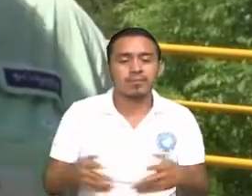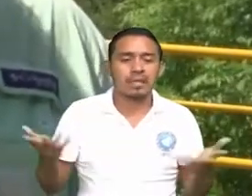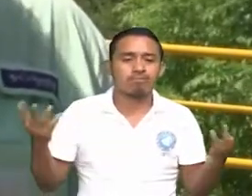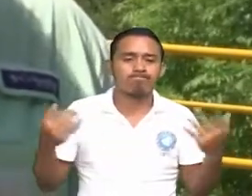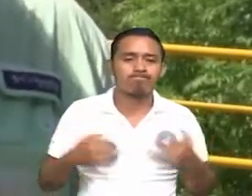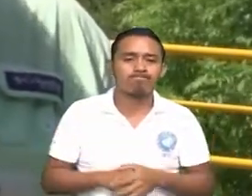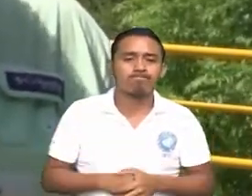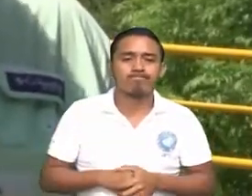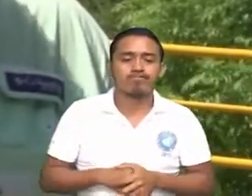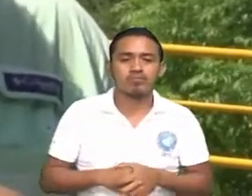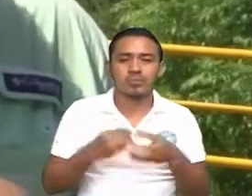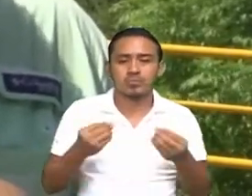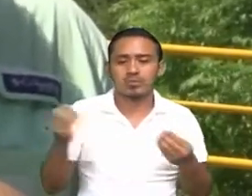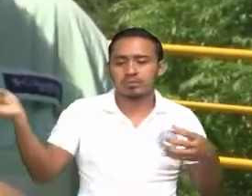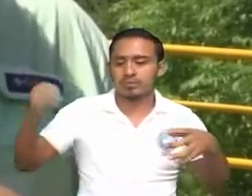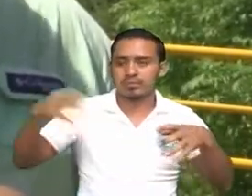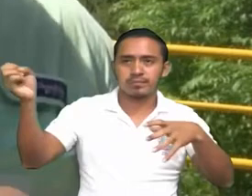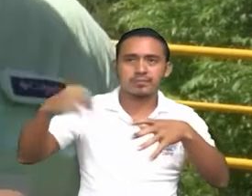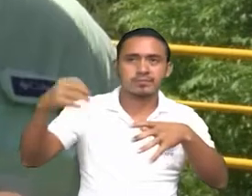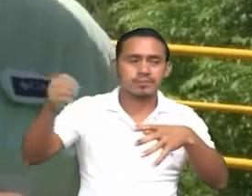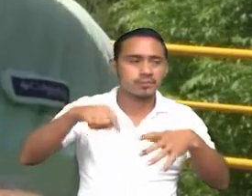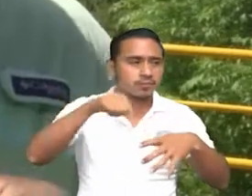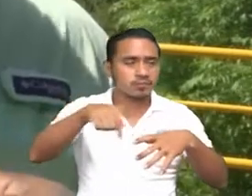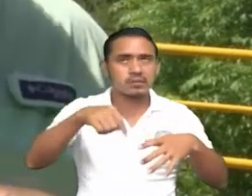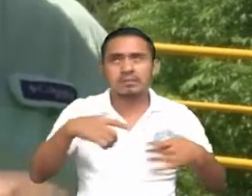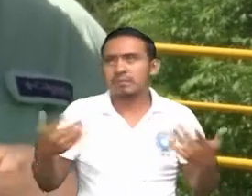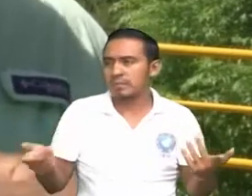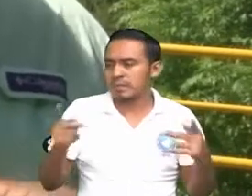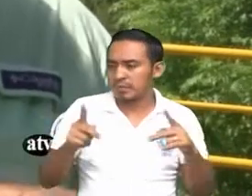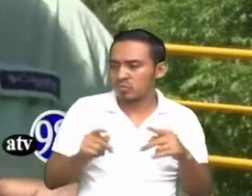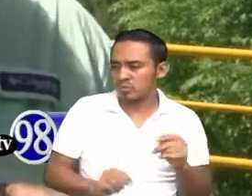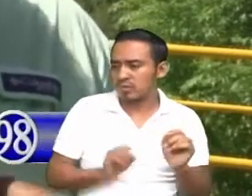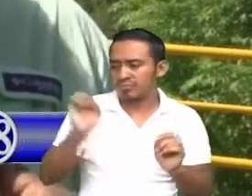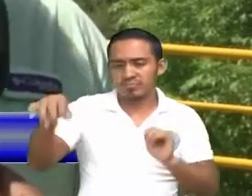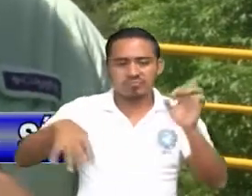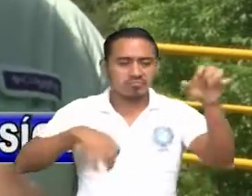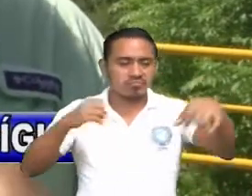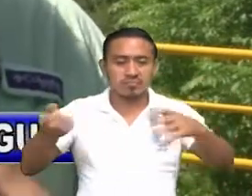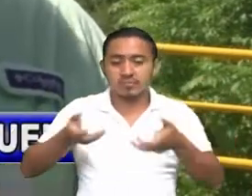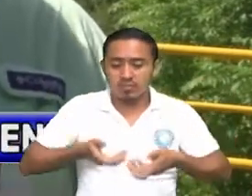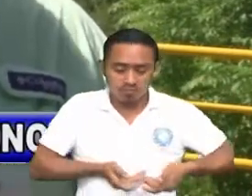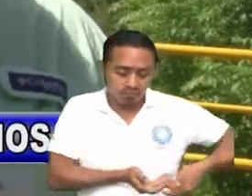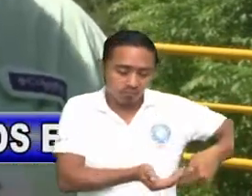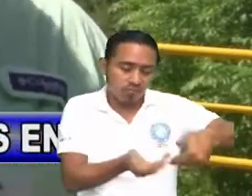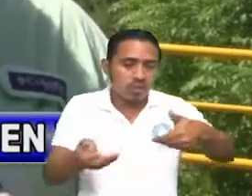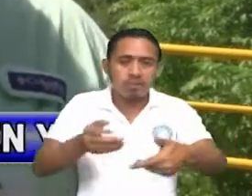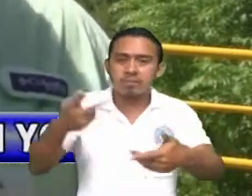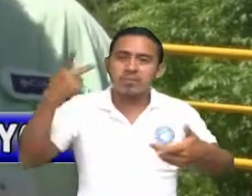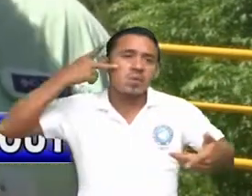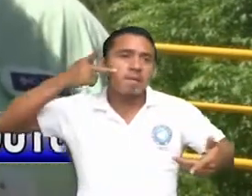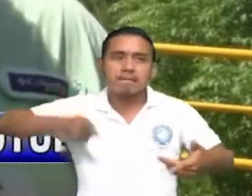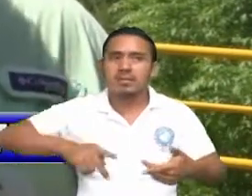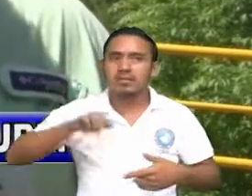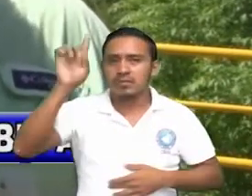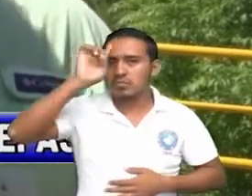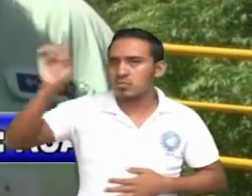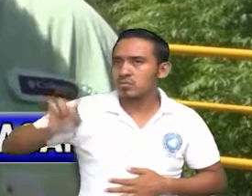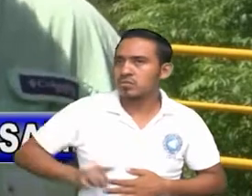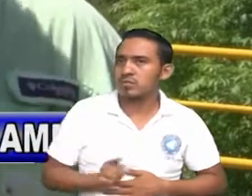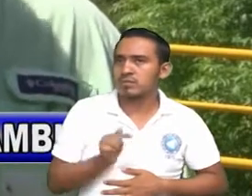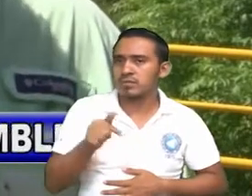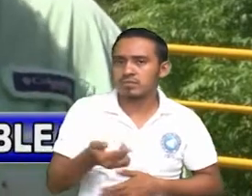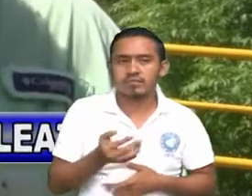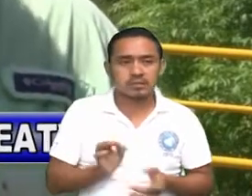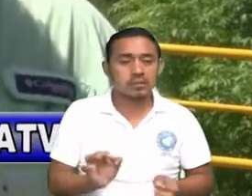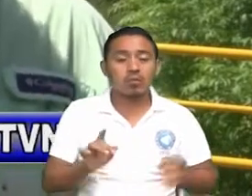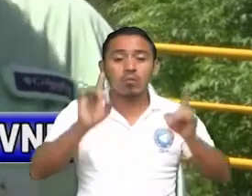desgraciadamente, desechos de basura, desechos de la gente que bota en los cauces, que no percata, no tiene la, la